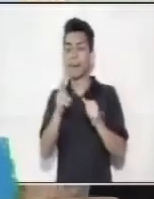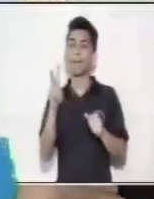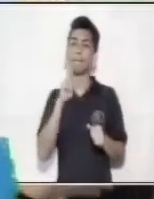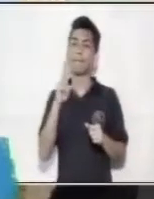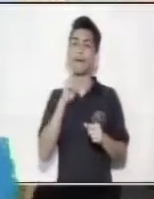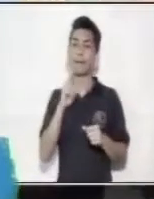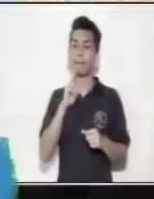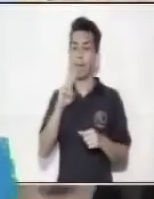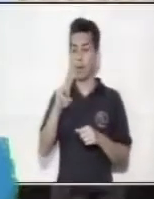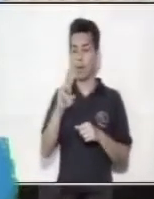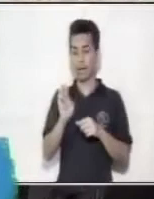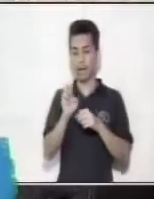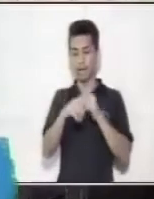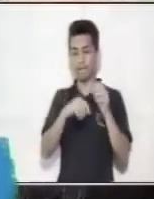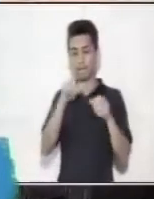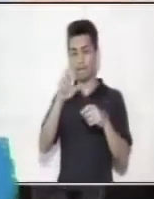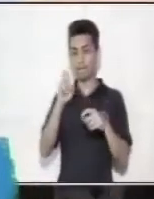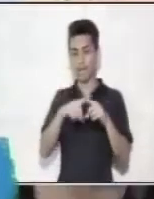que hace la acción,